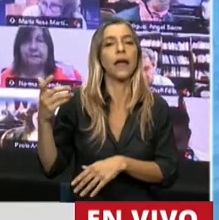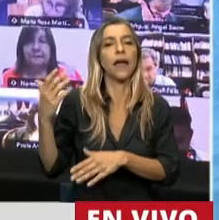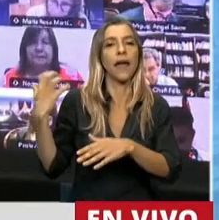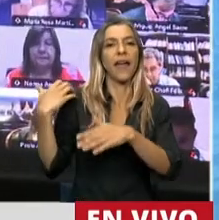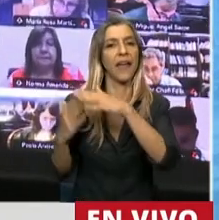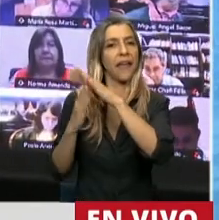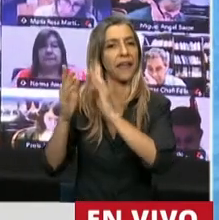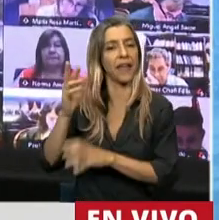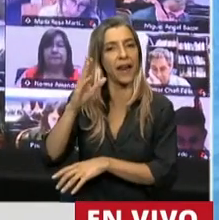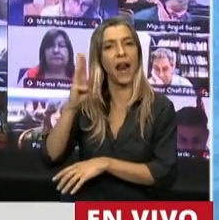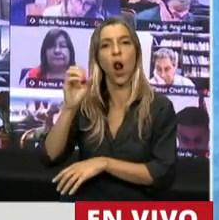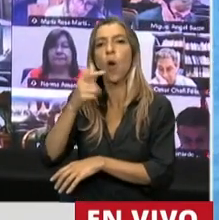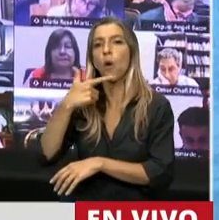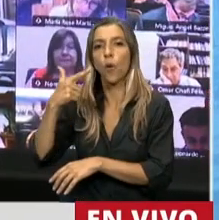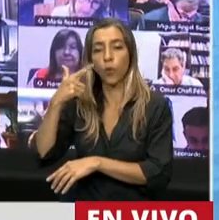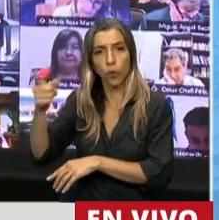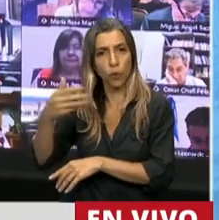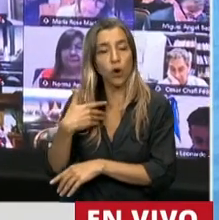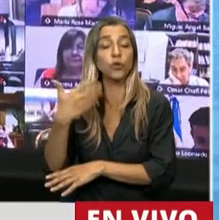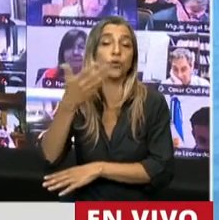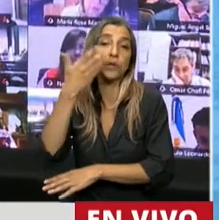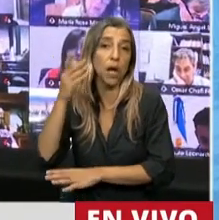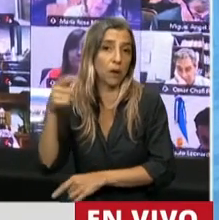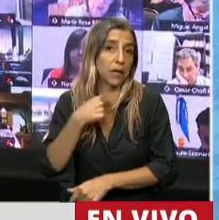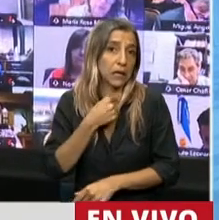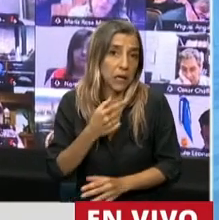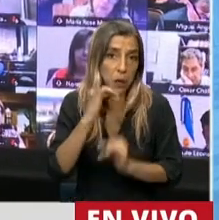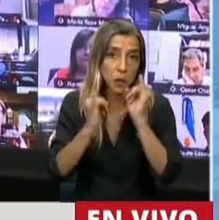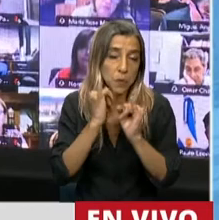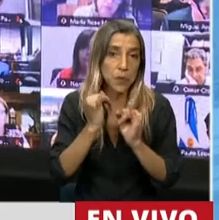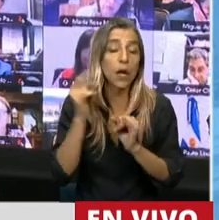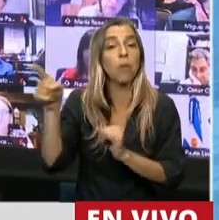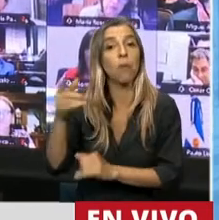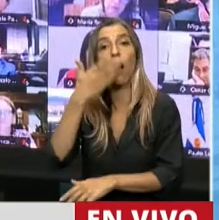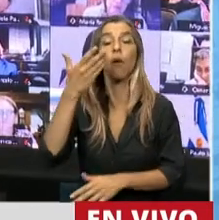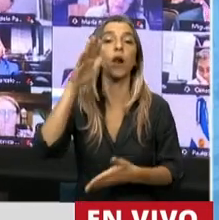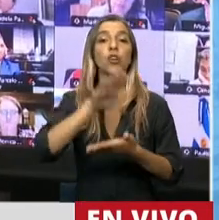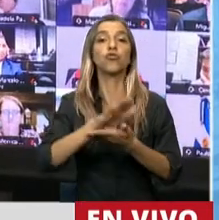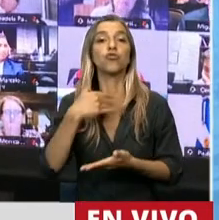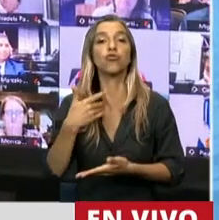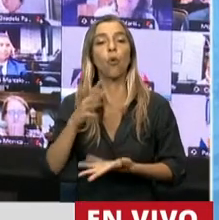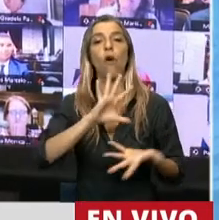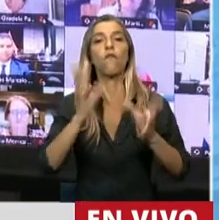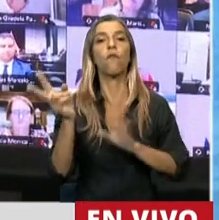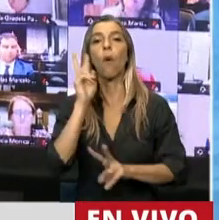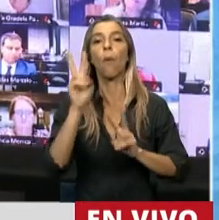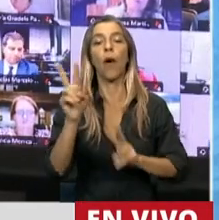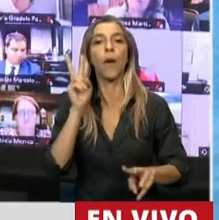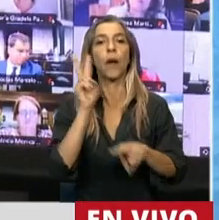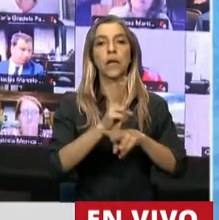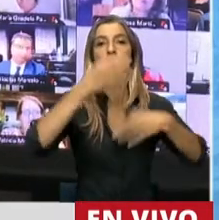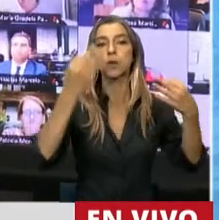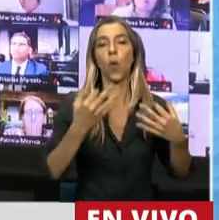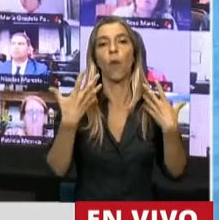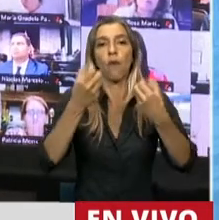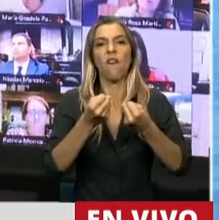uno de los referentes, habla, y esto quiero hacer una particularidad, de una visión integral de seguridad y defensa que da